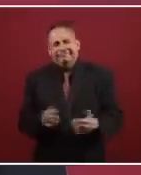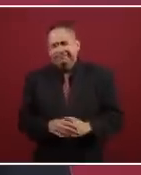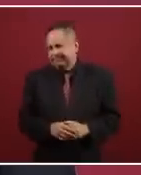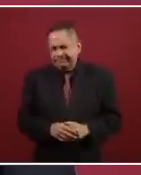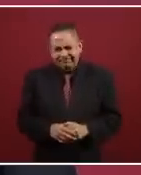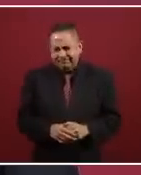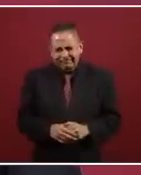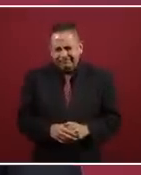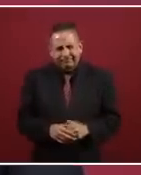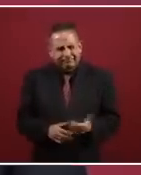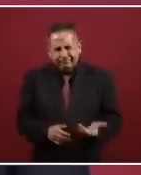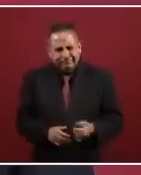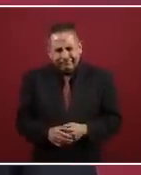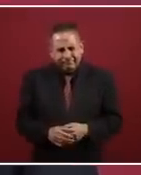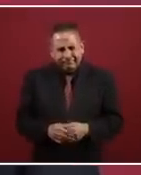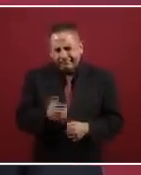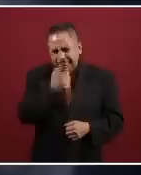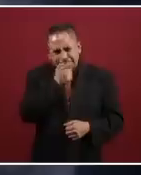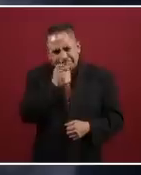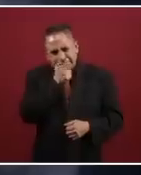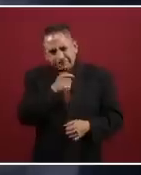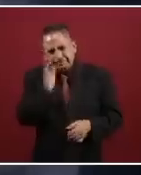es de risa.